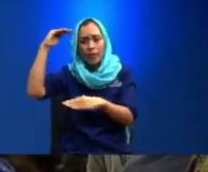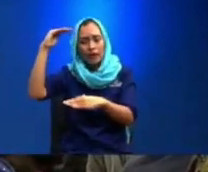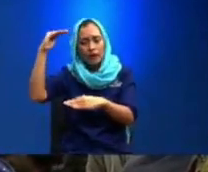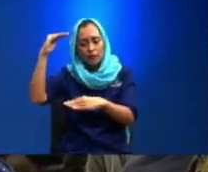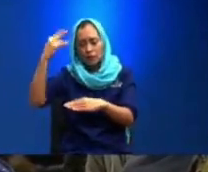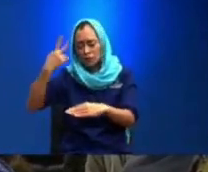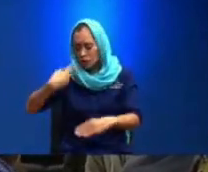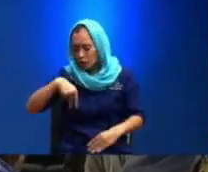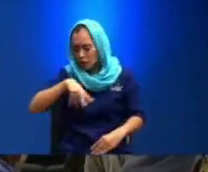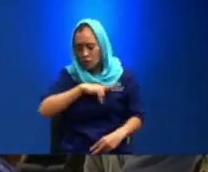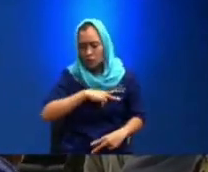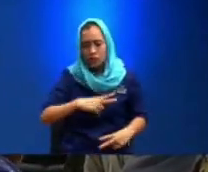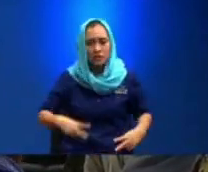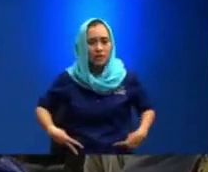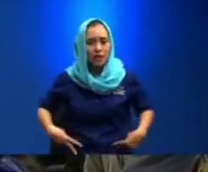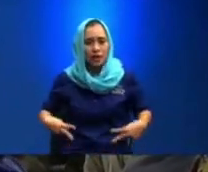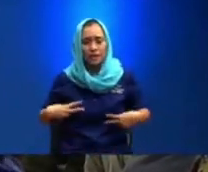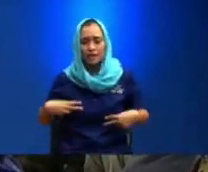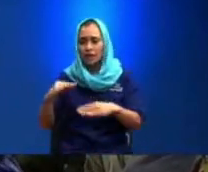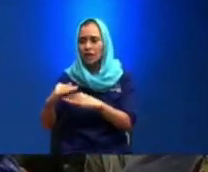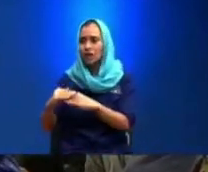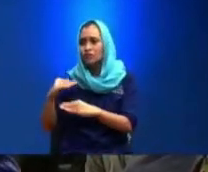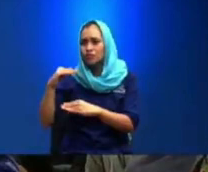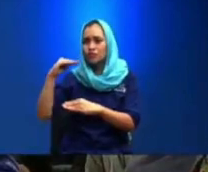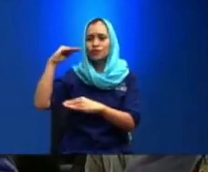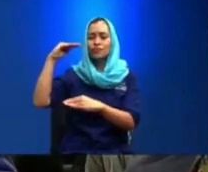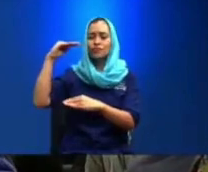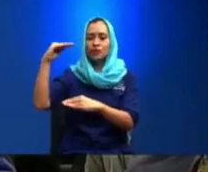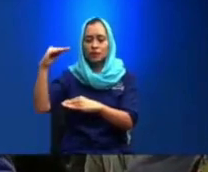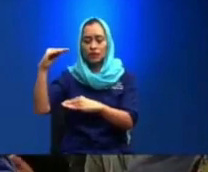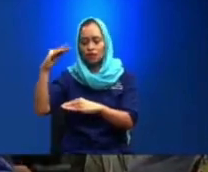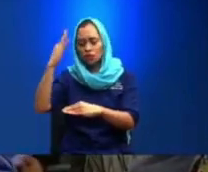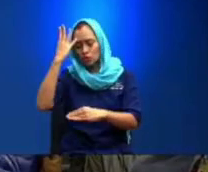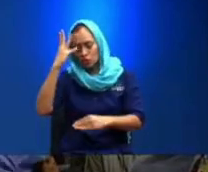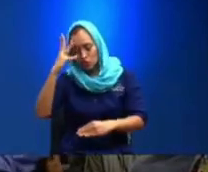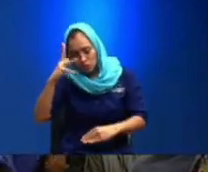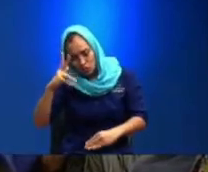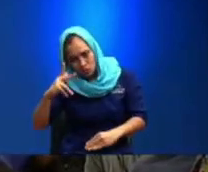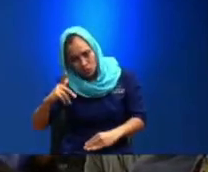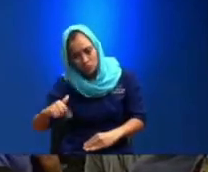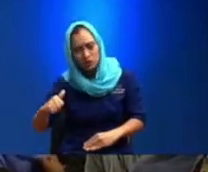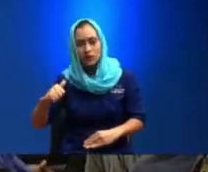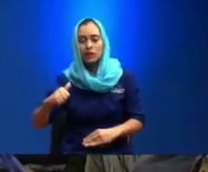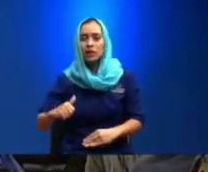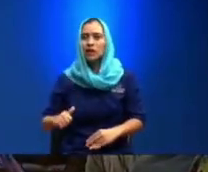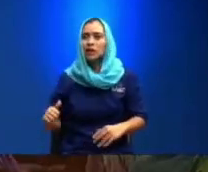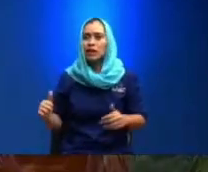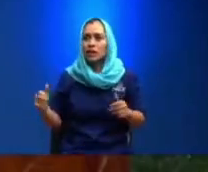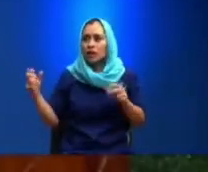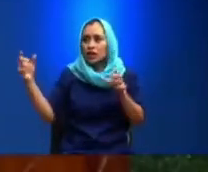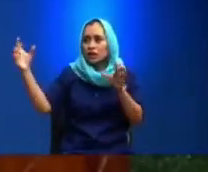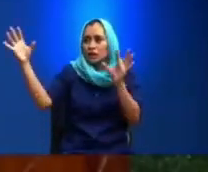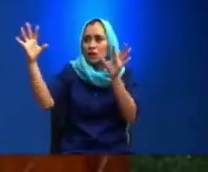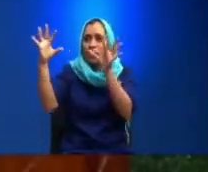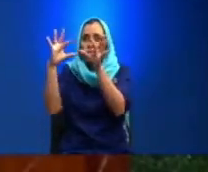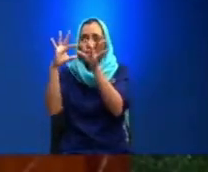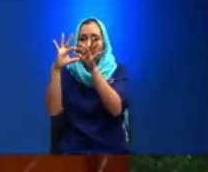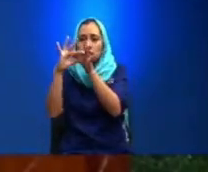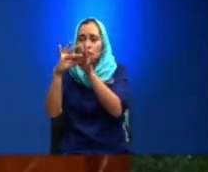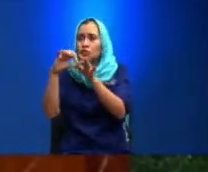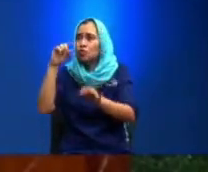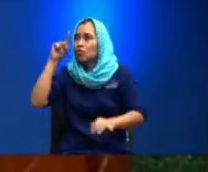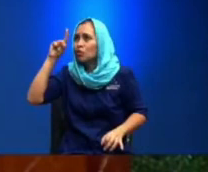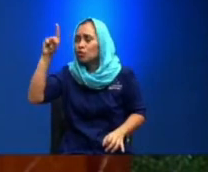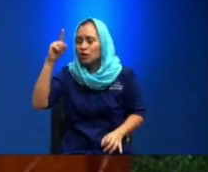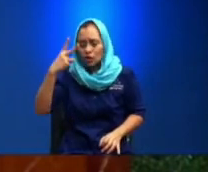nuestra vida vaya aumentando día con día día con día en comunión contigo señor que es lo